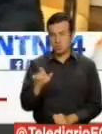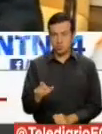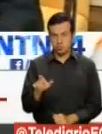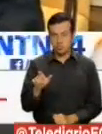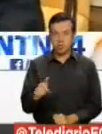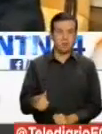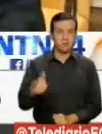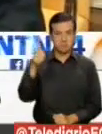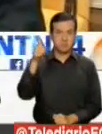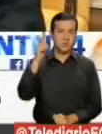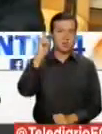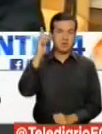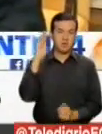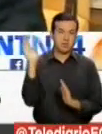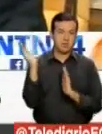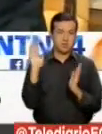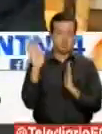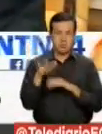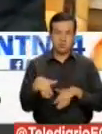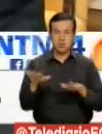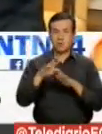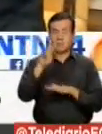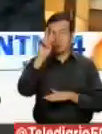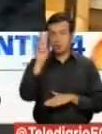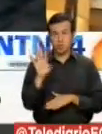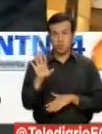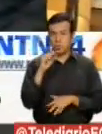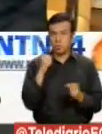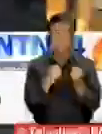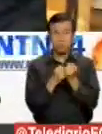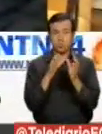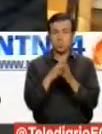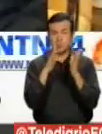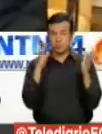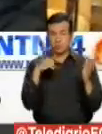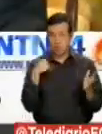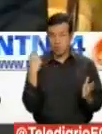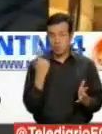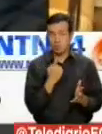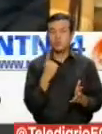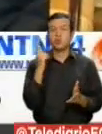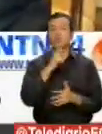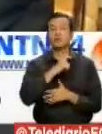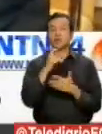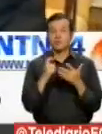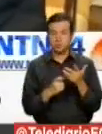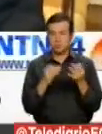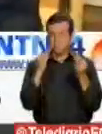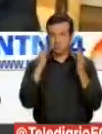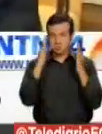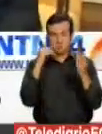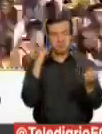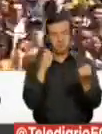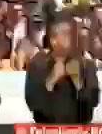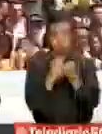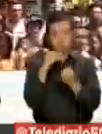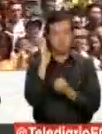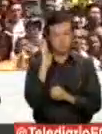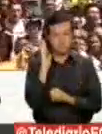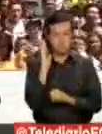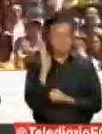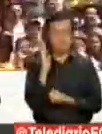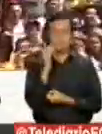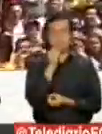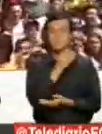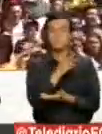que es la persona que lidera esta transición en Venezuela, tiene un gran apoyo y nosotros necesitamos darle un apoyo aún mayor. Los anuncios